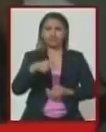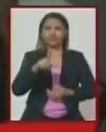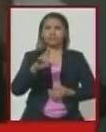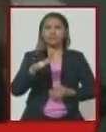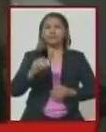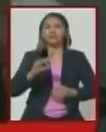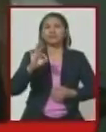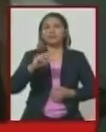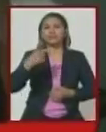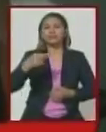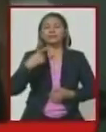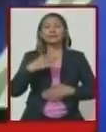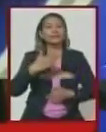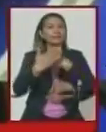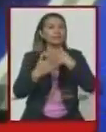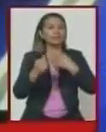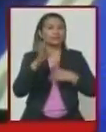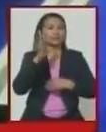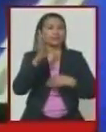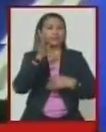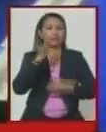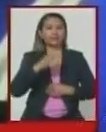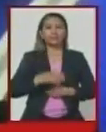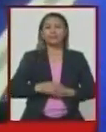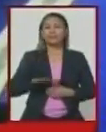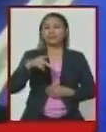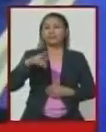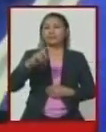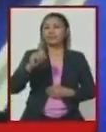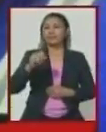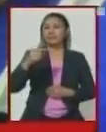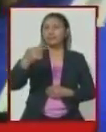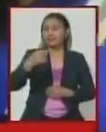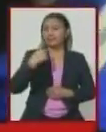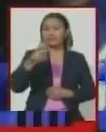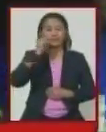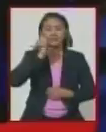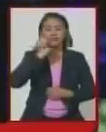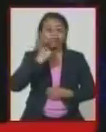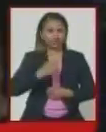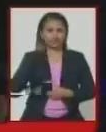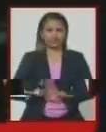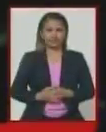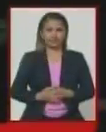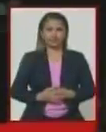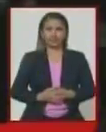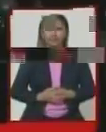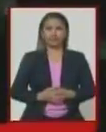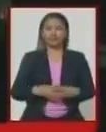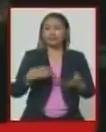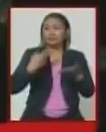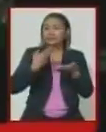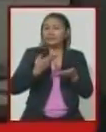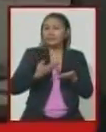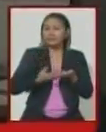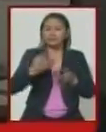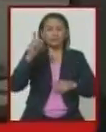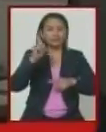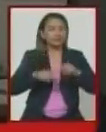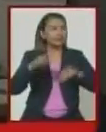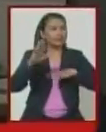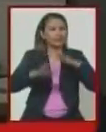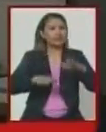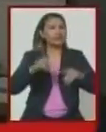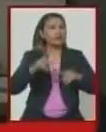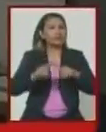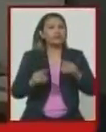Julia F.G., visitar a la madre Primitiva G., y es una señora que se encuentra postrada, no puede